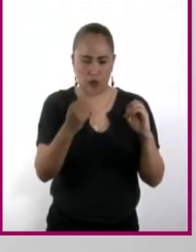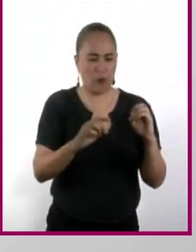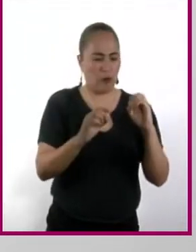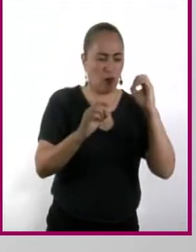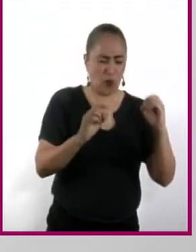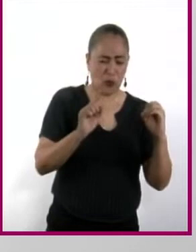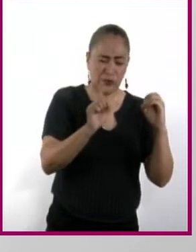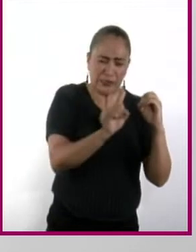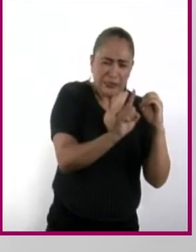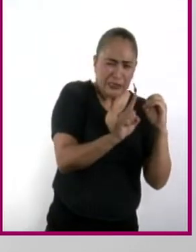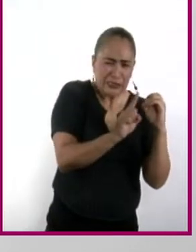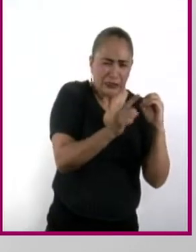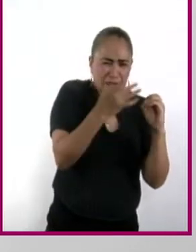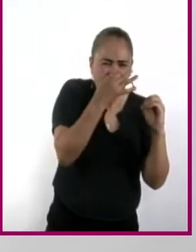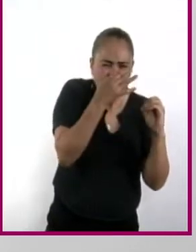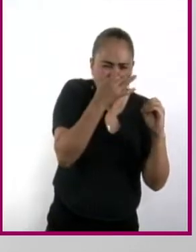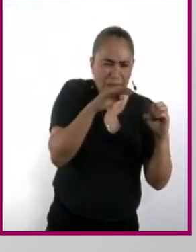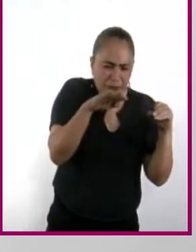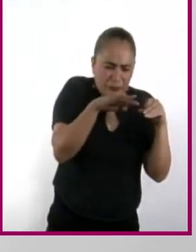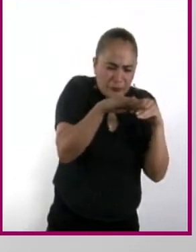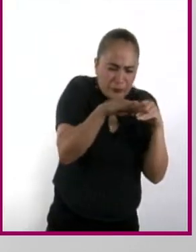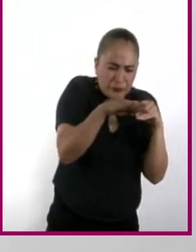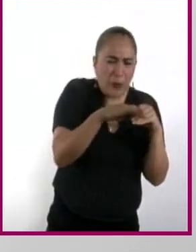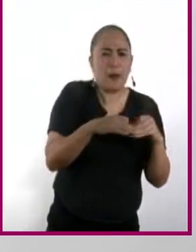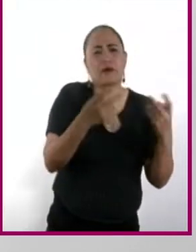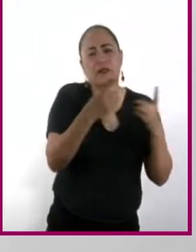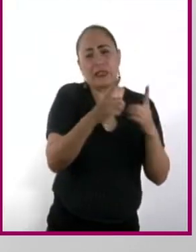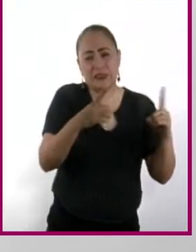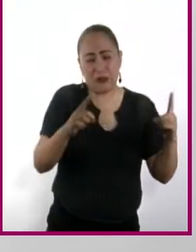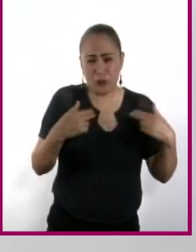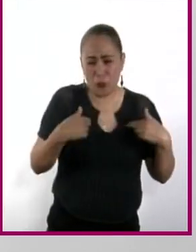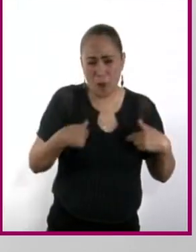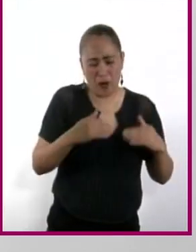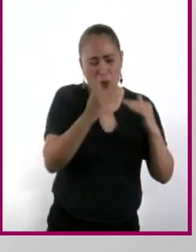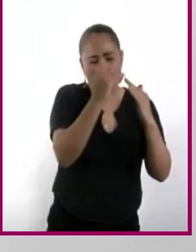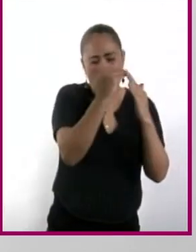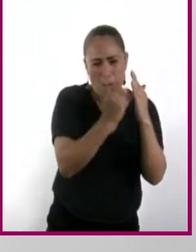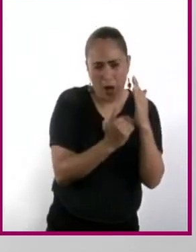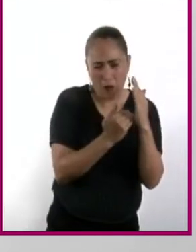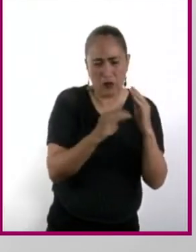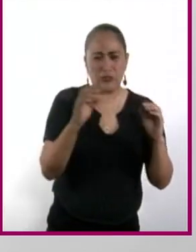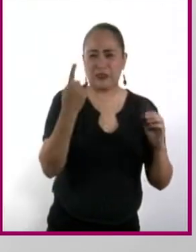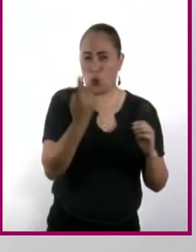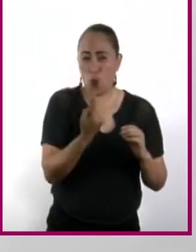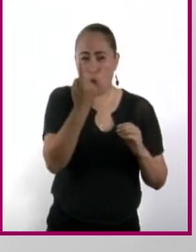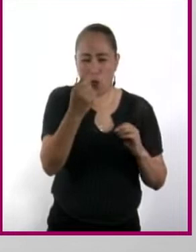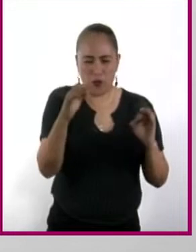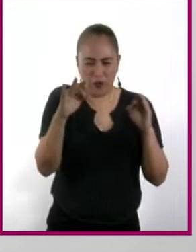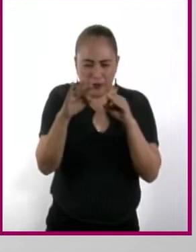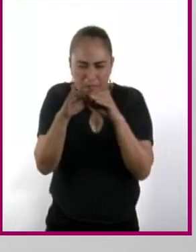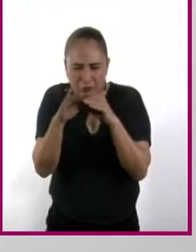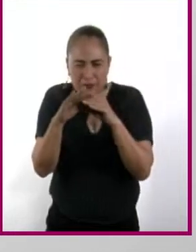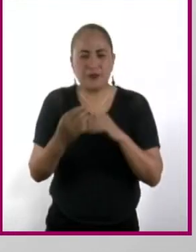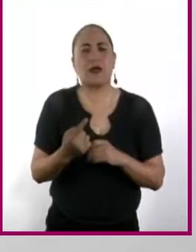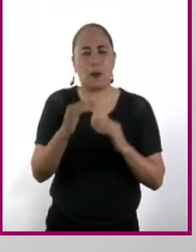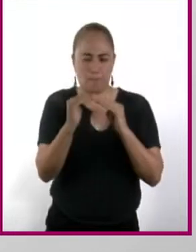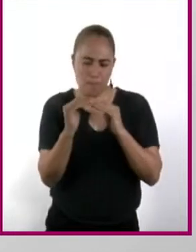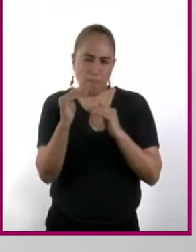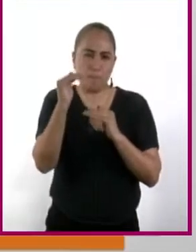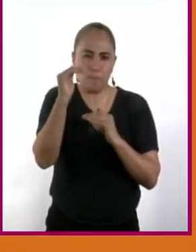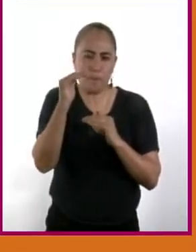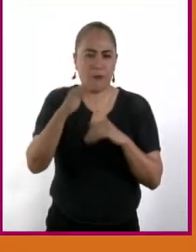0, indica que la población tiene un bajo desarrollo humano. Si se acerca a 1, el desarrollo humano es mayor.